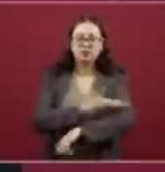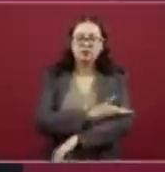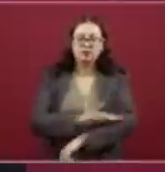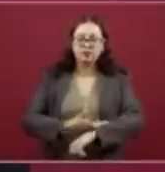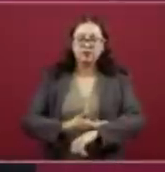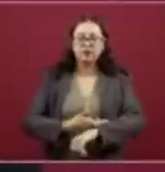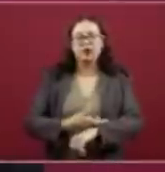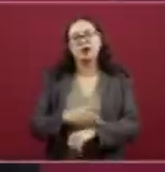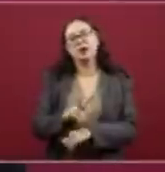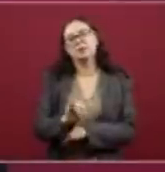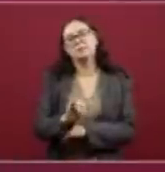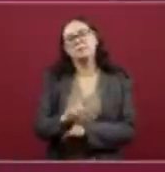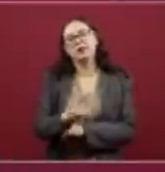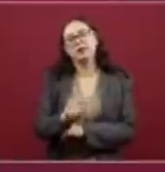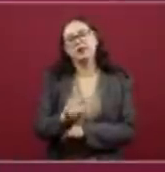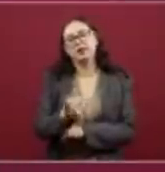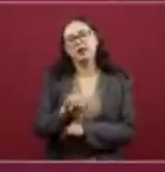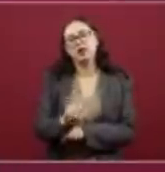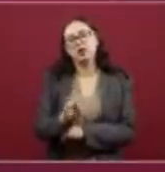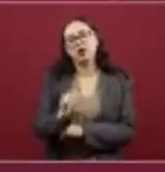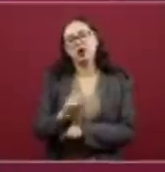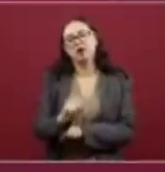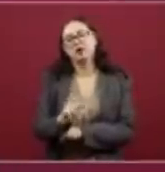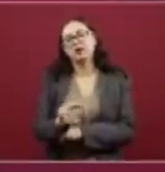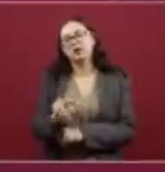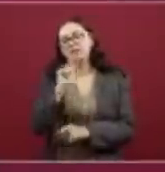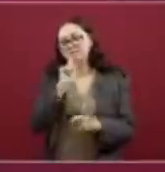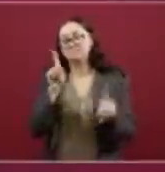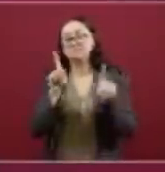de Virgilio Caballero, que también falleció